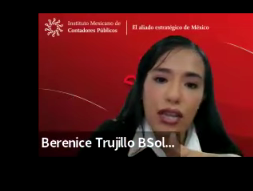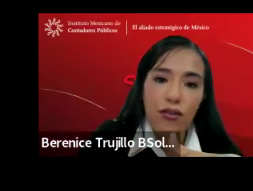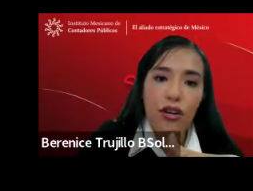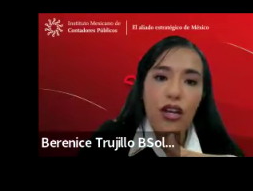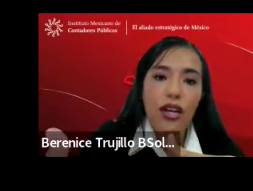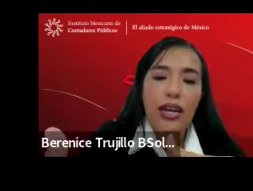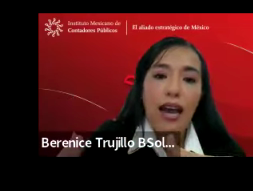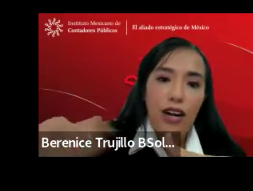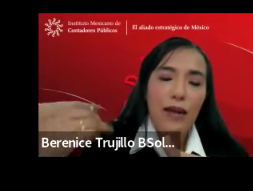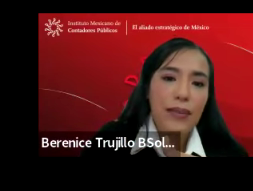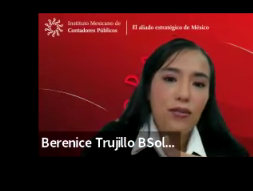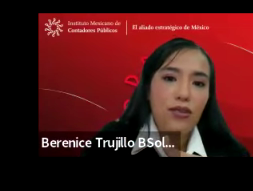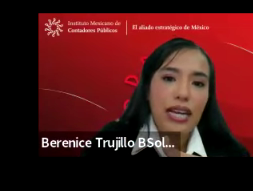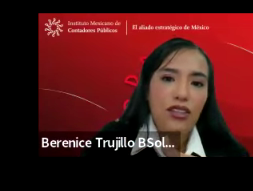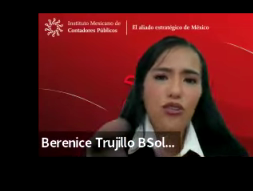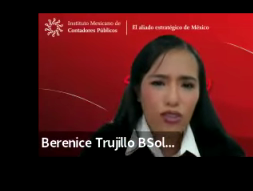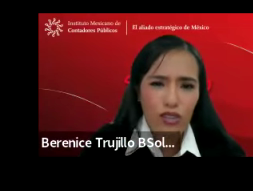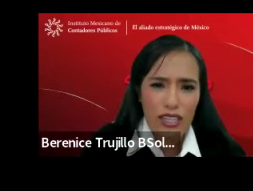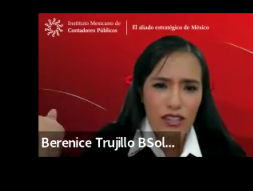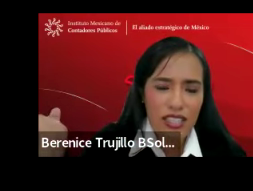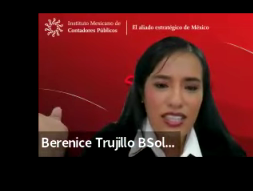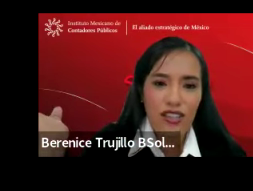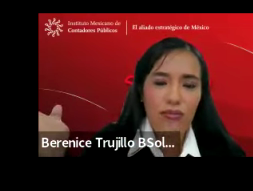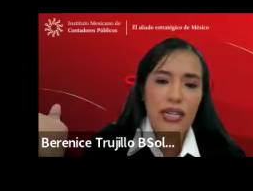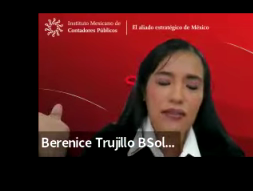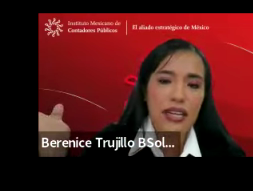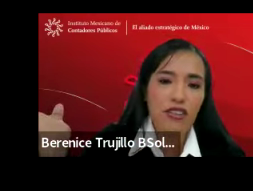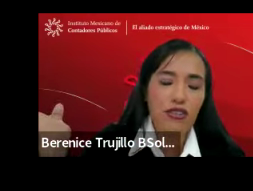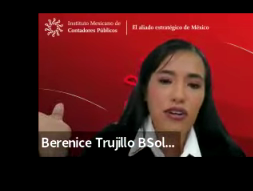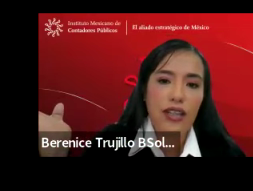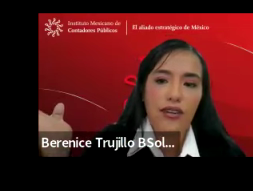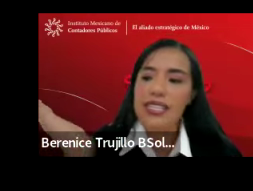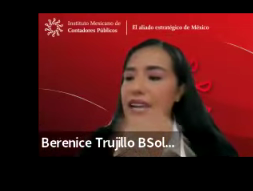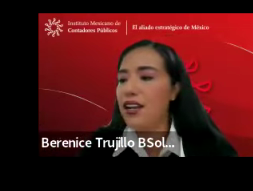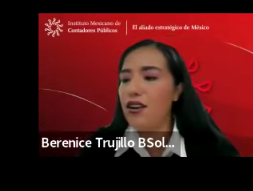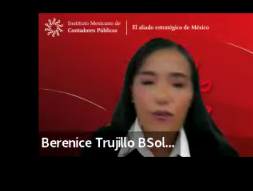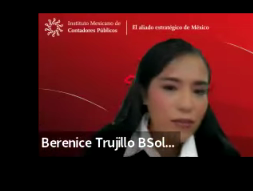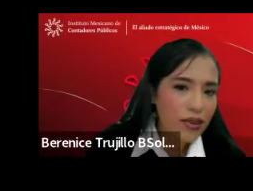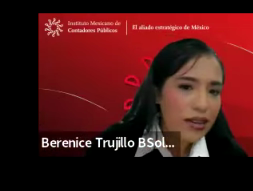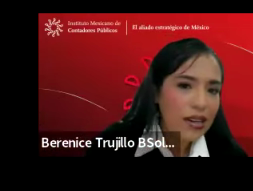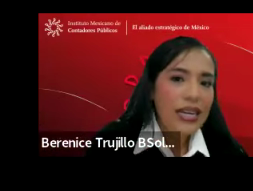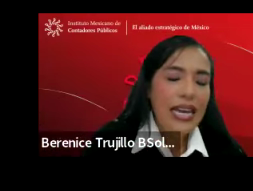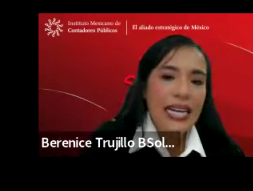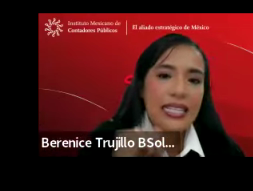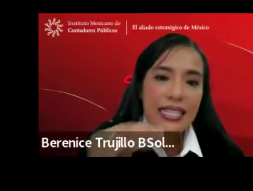beneficiario controlador. Ahora la pregunta, ¿todos los accionistas son beneficiarios controladores?